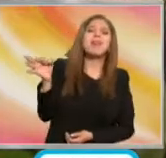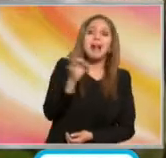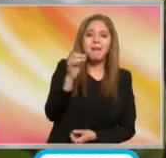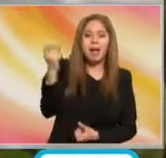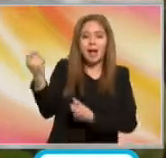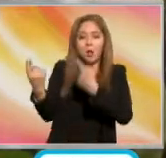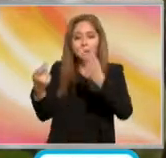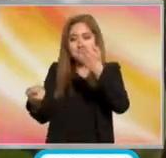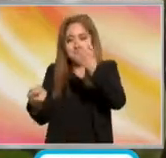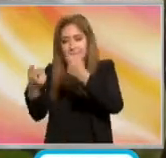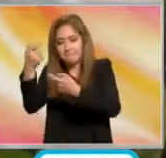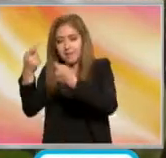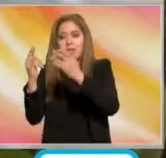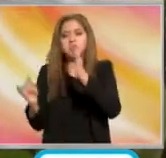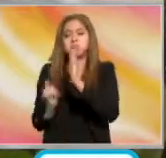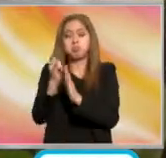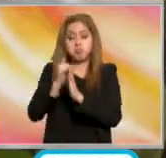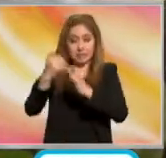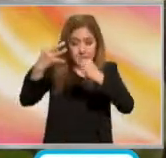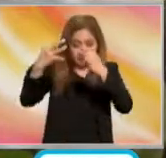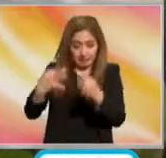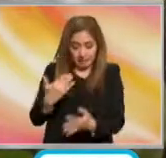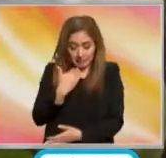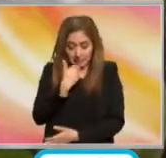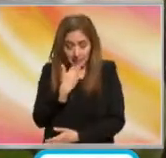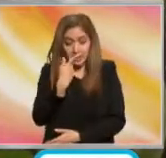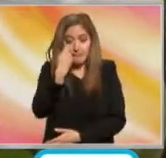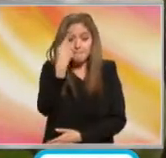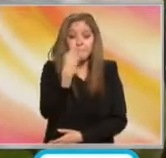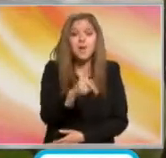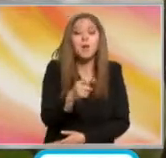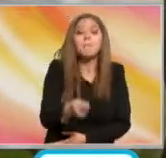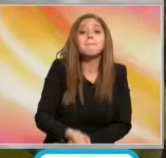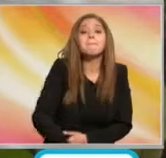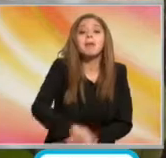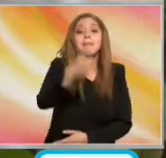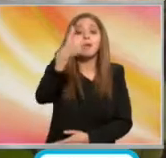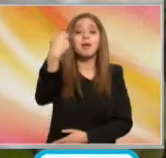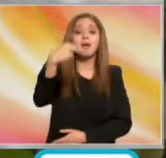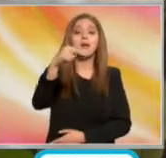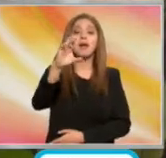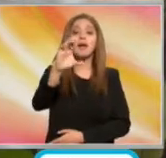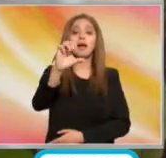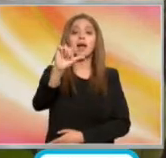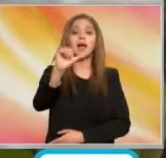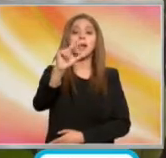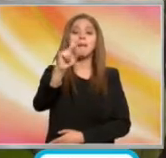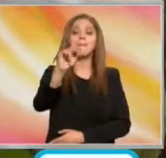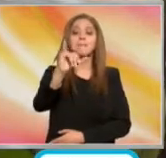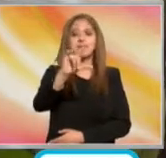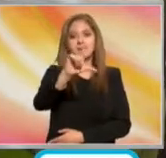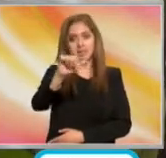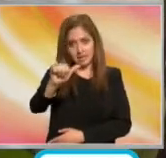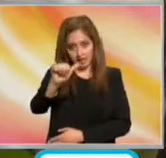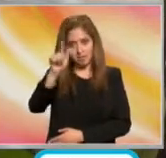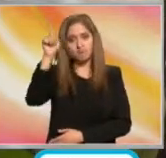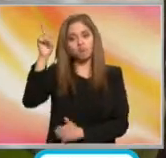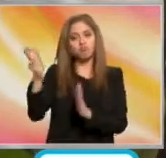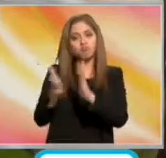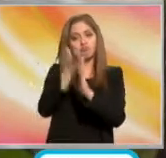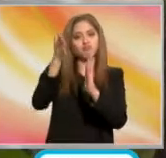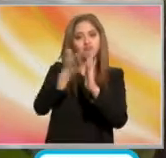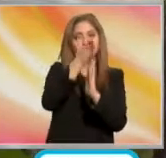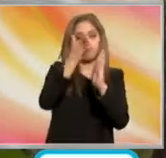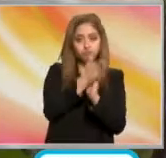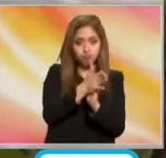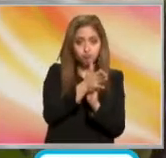bien construidos, Ya. pero del que vamos a hablar fue la primera capilla Sí. que se edifica,